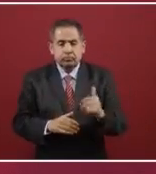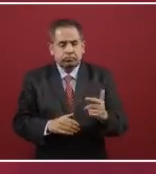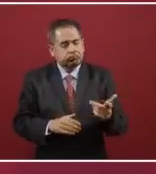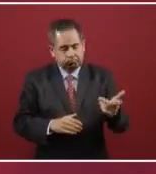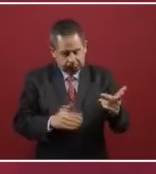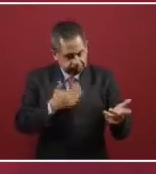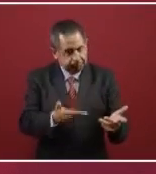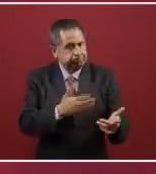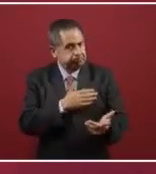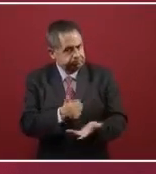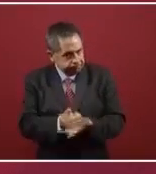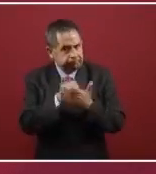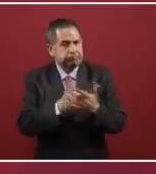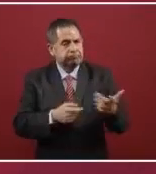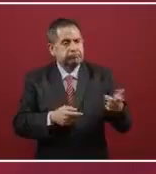ayuden